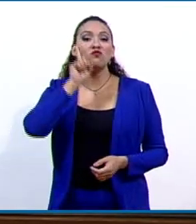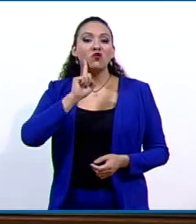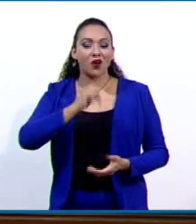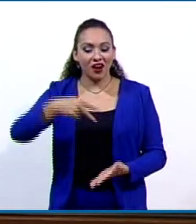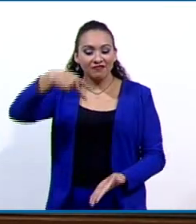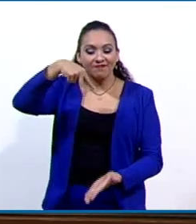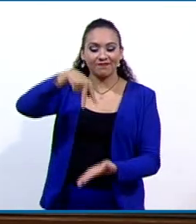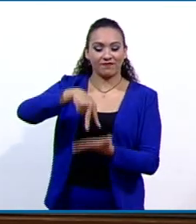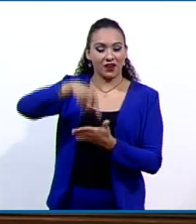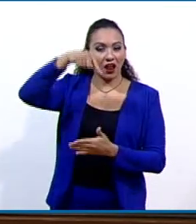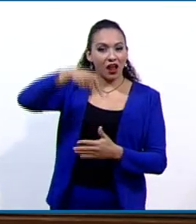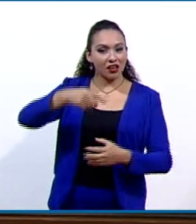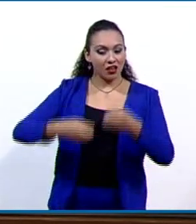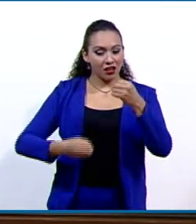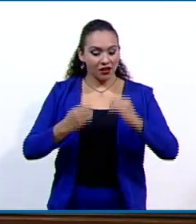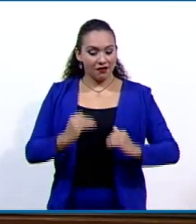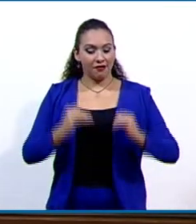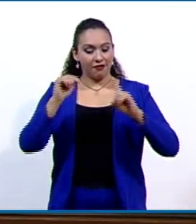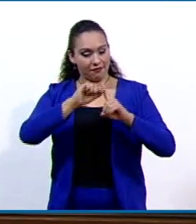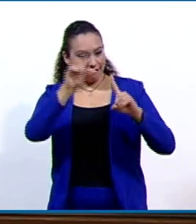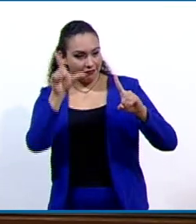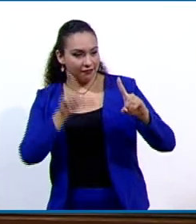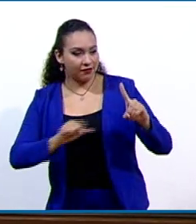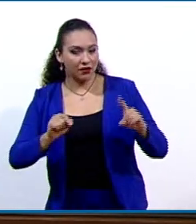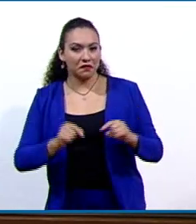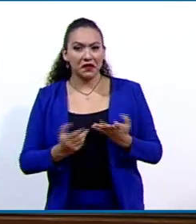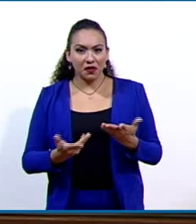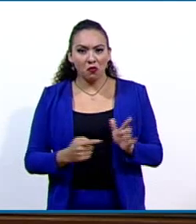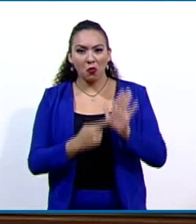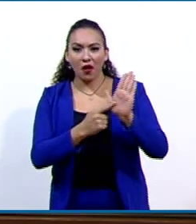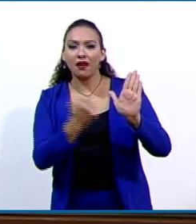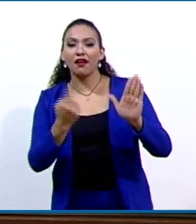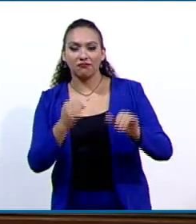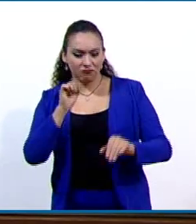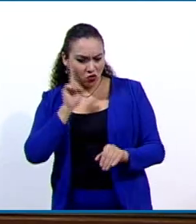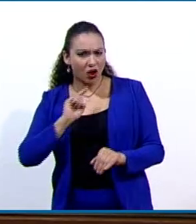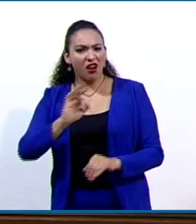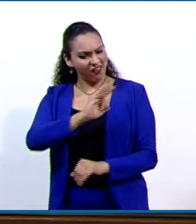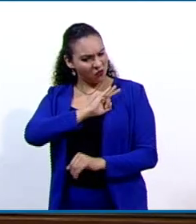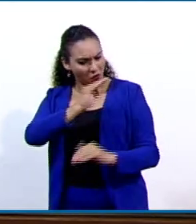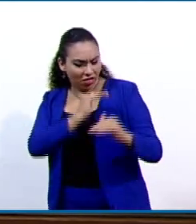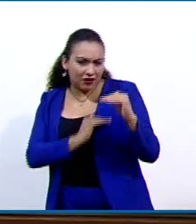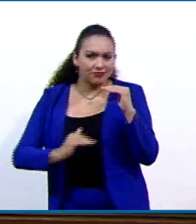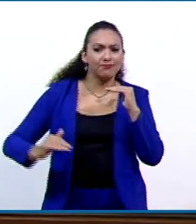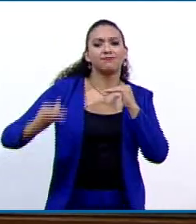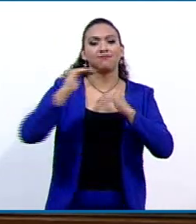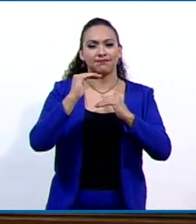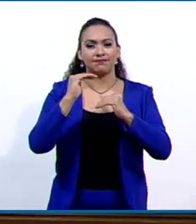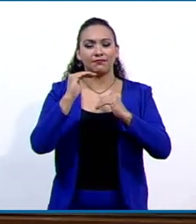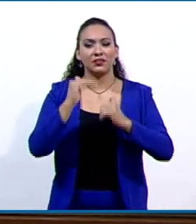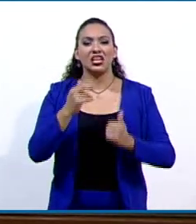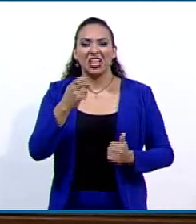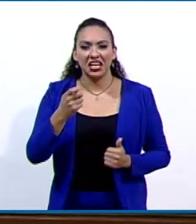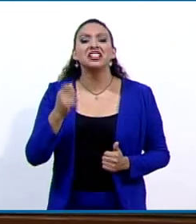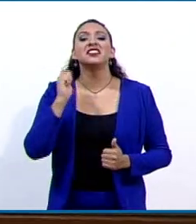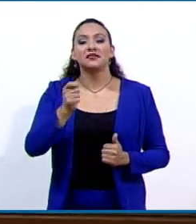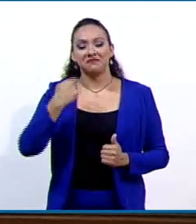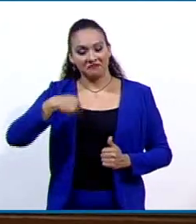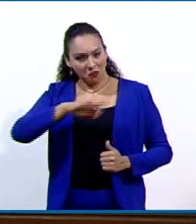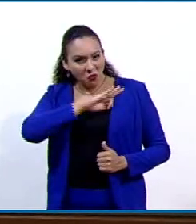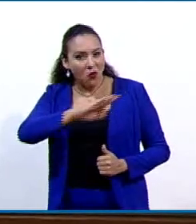de la herradura de este tribunal pleno, demostrando y demostrándonos que sí